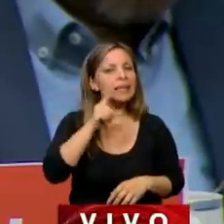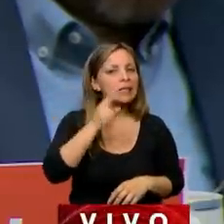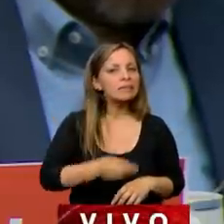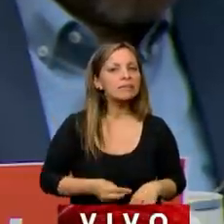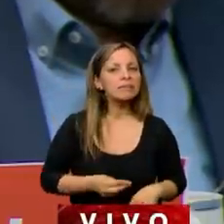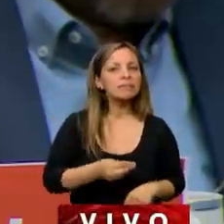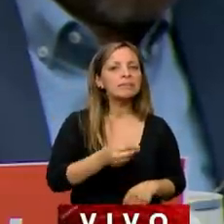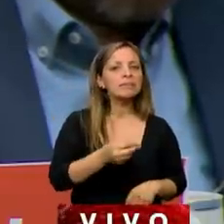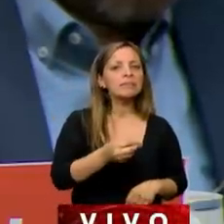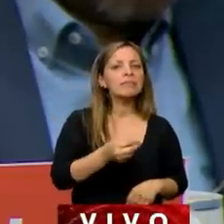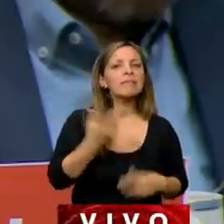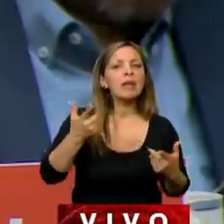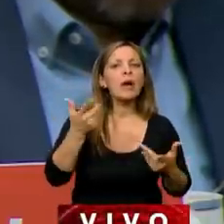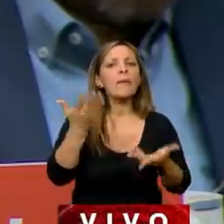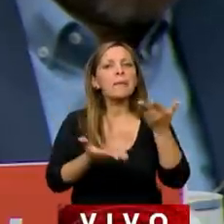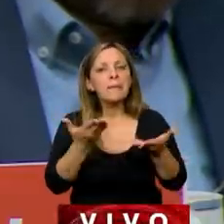tiene un balance muy negativo.